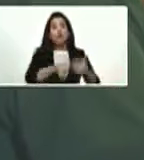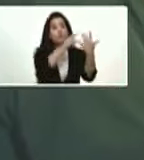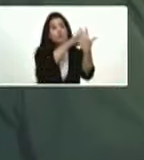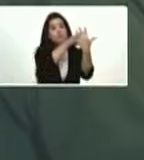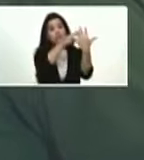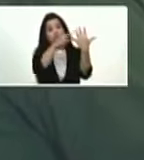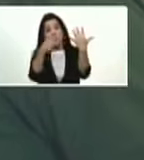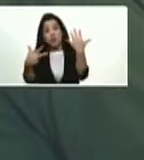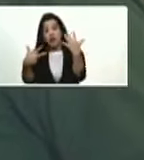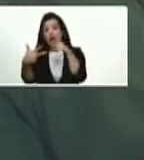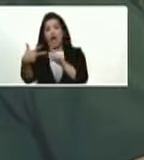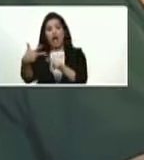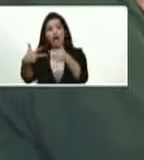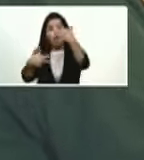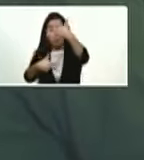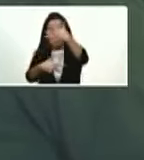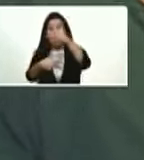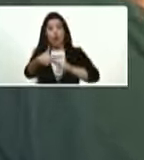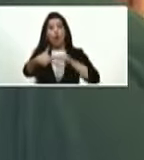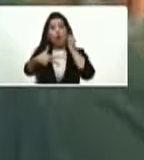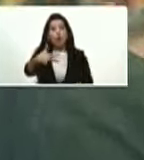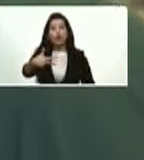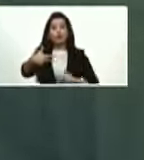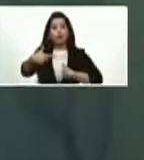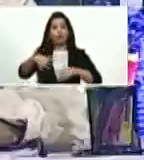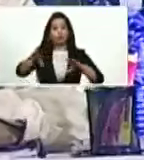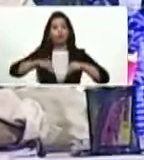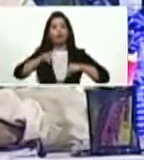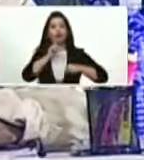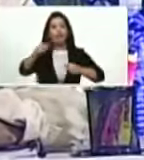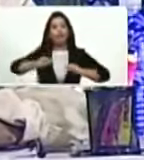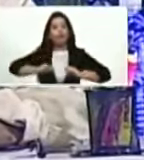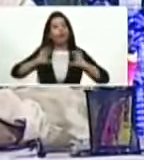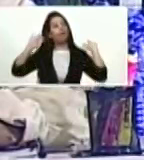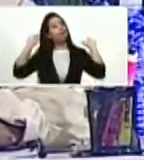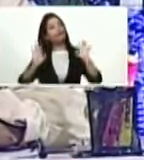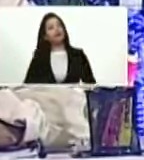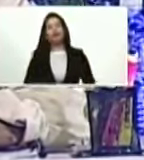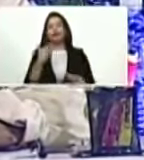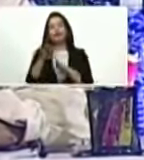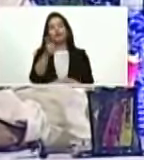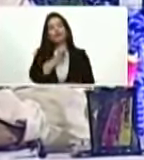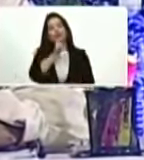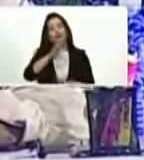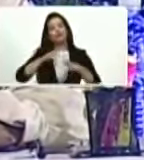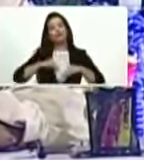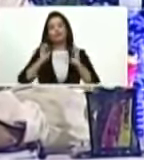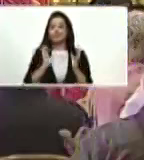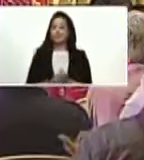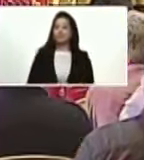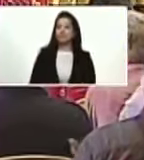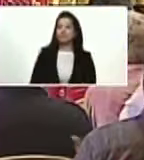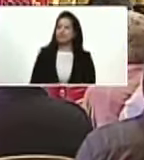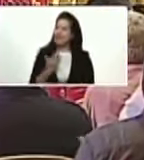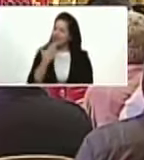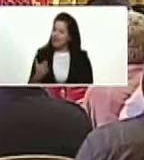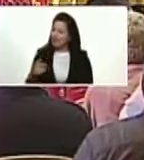último. Sinesio. Le puso Sinesio y yo lo asumo. Un aplauso a Sinesio, gracias, Sinesio.